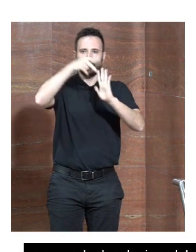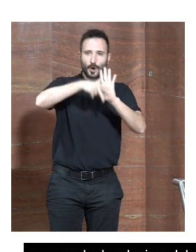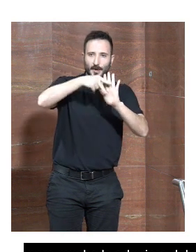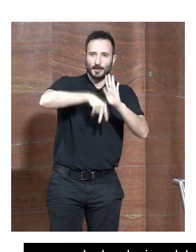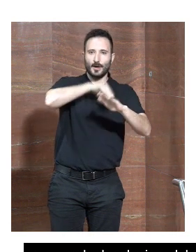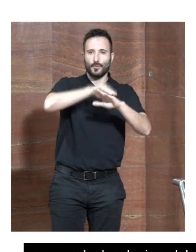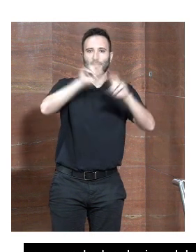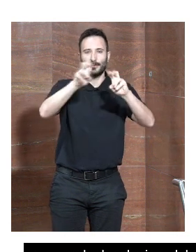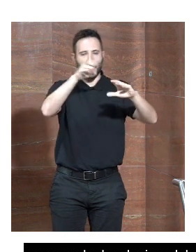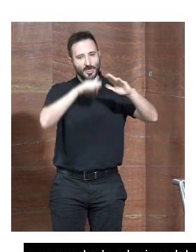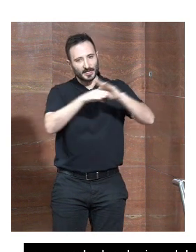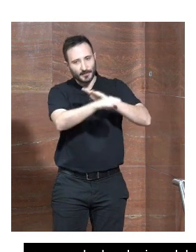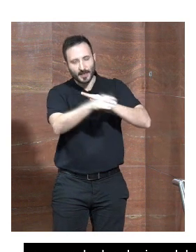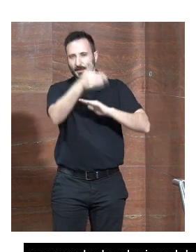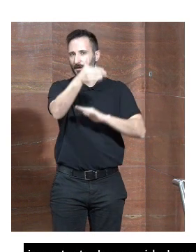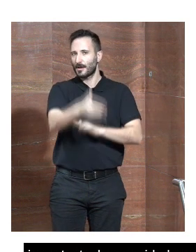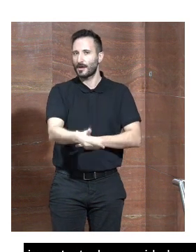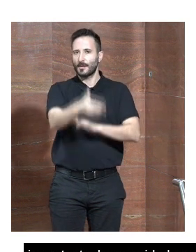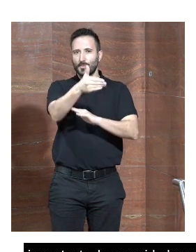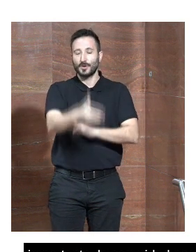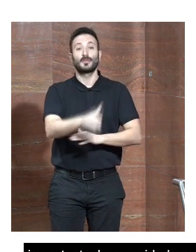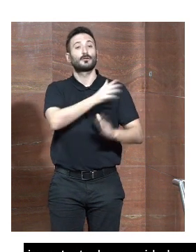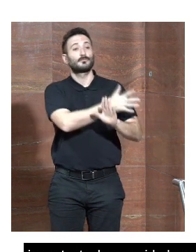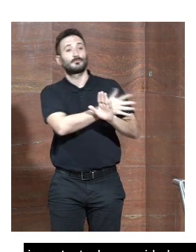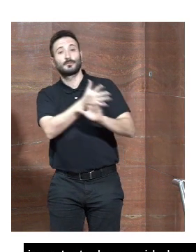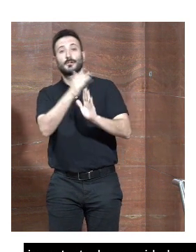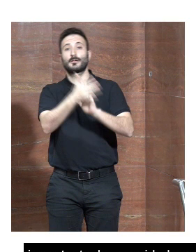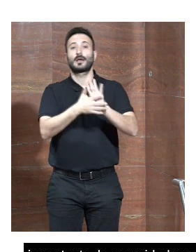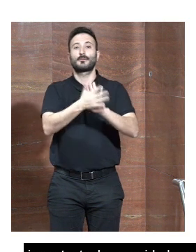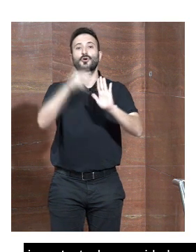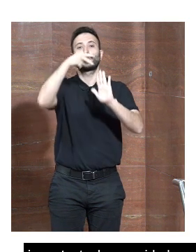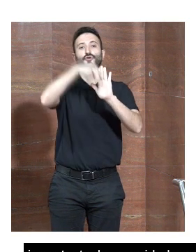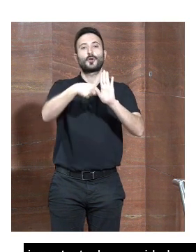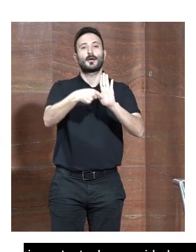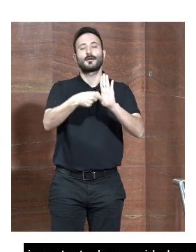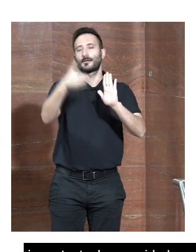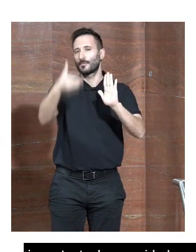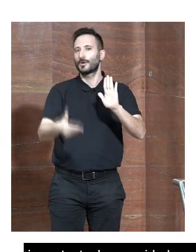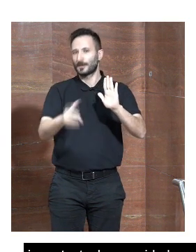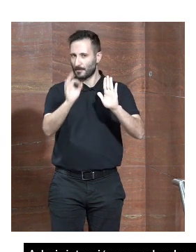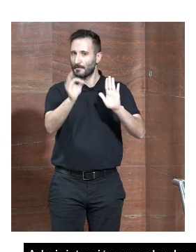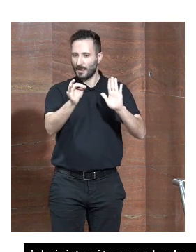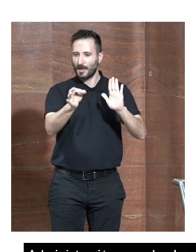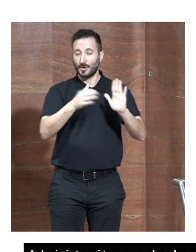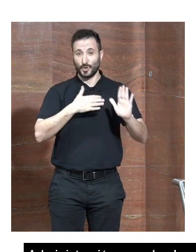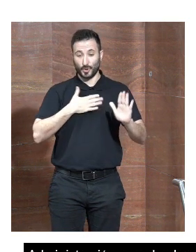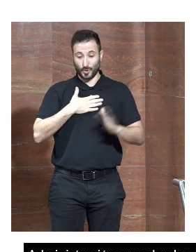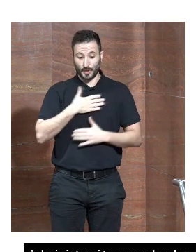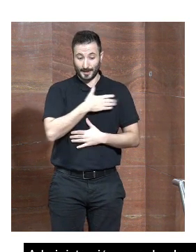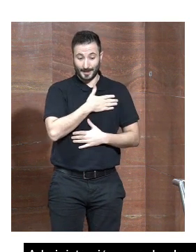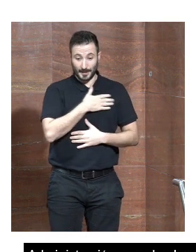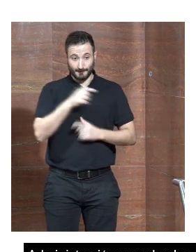normativos sobre accesibilidad es importantísimo. Dicho todo esto, y dicho que las normas son importantes, de verdad que yo lo